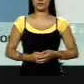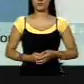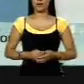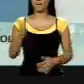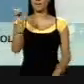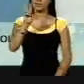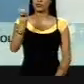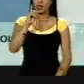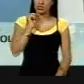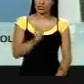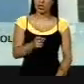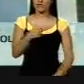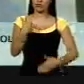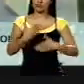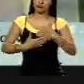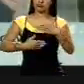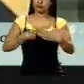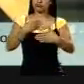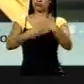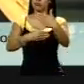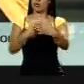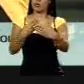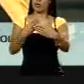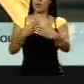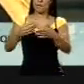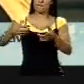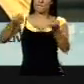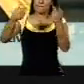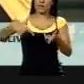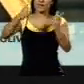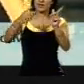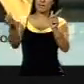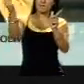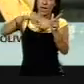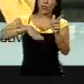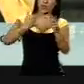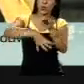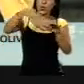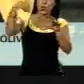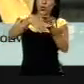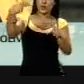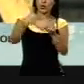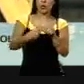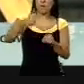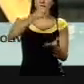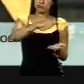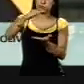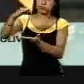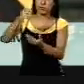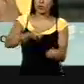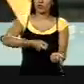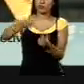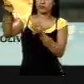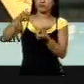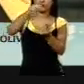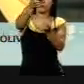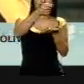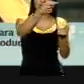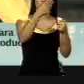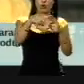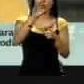así, o tiene que ser así, no puede ser de otra manera. Así que ya no estaremos limitados a 3 millones de